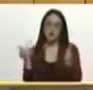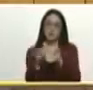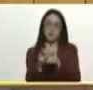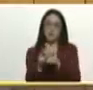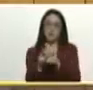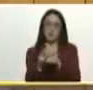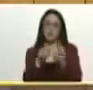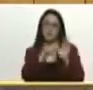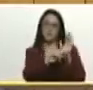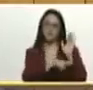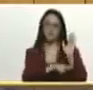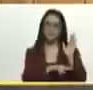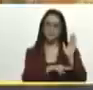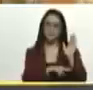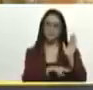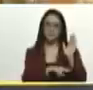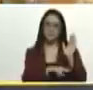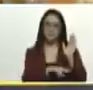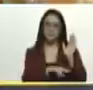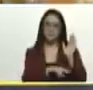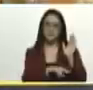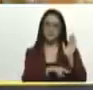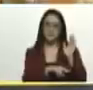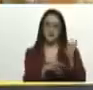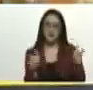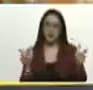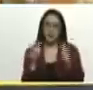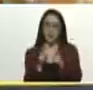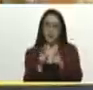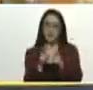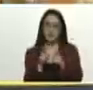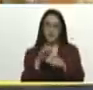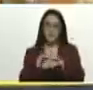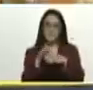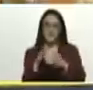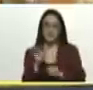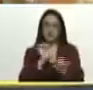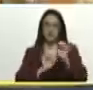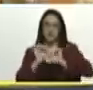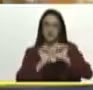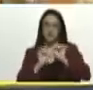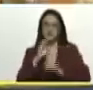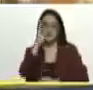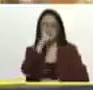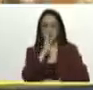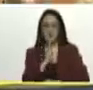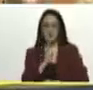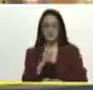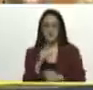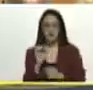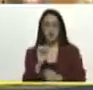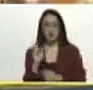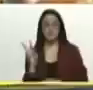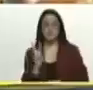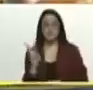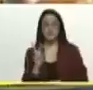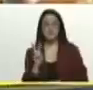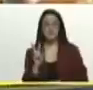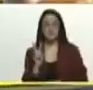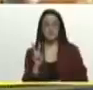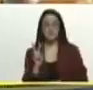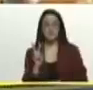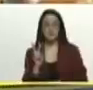un pronto encuentro entre los ministros de defensa de Brasil y de Venezuela